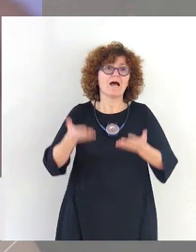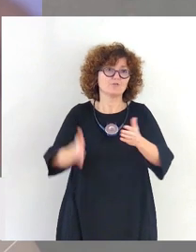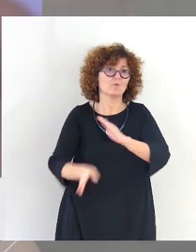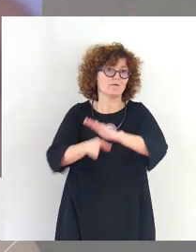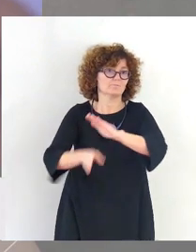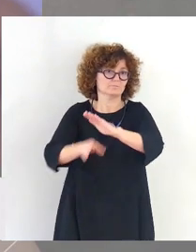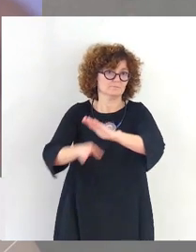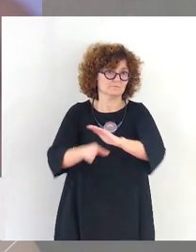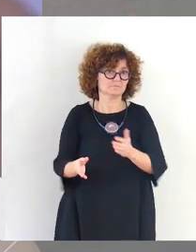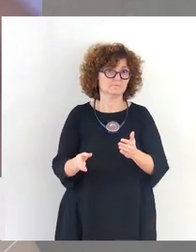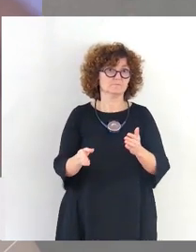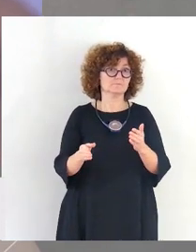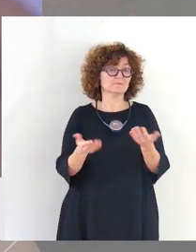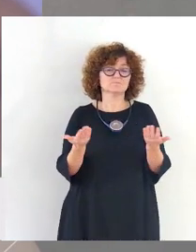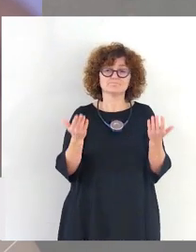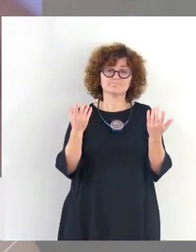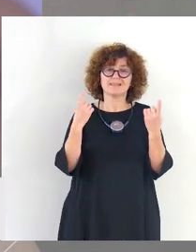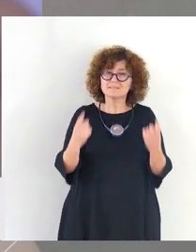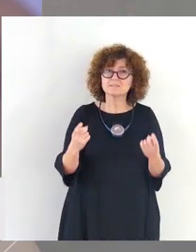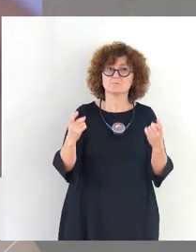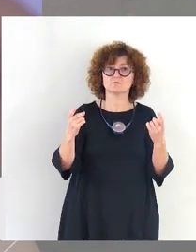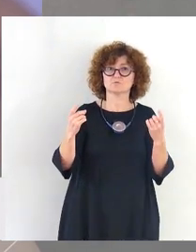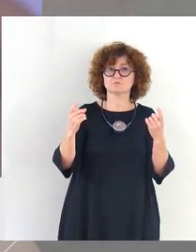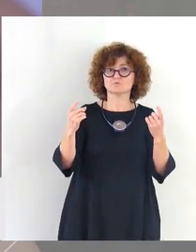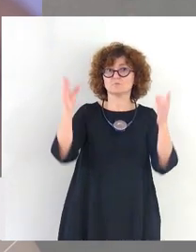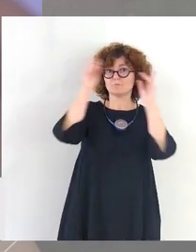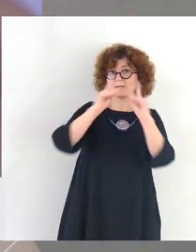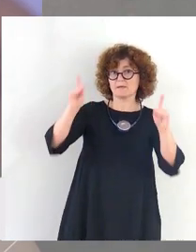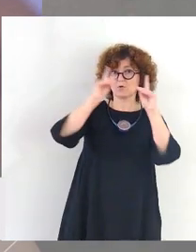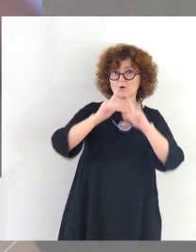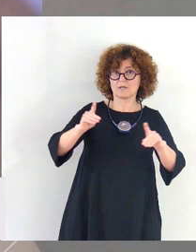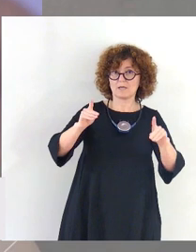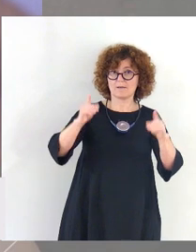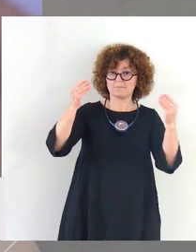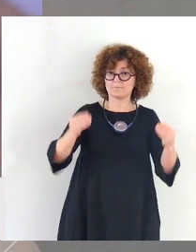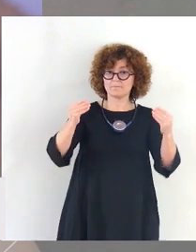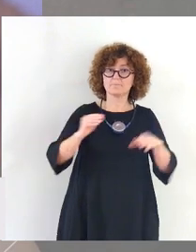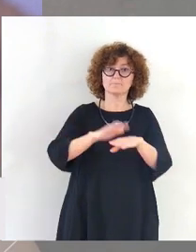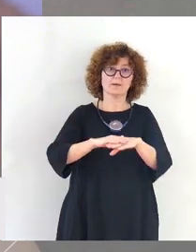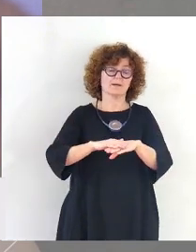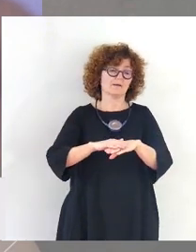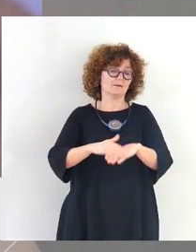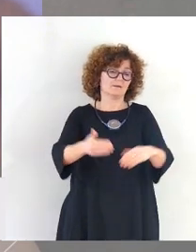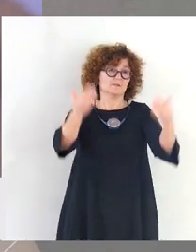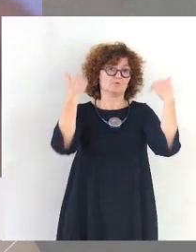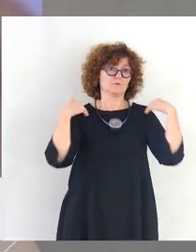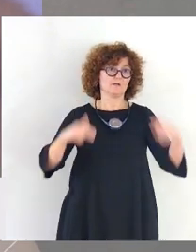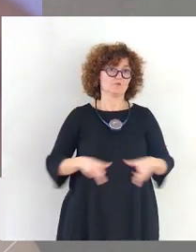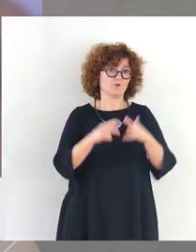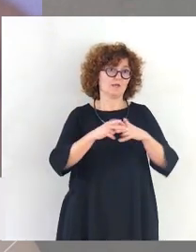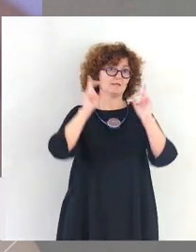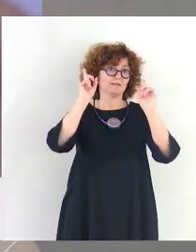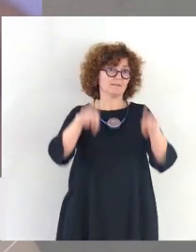necesitamos una intensa pedagogía para la responsabilidad social y para la